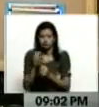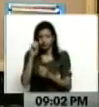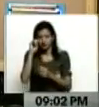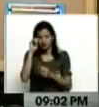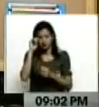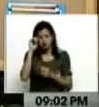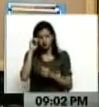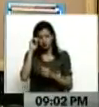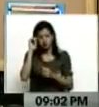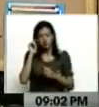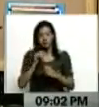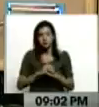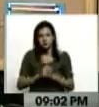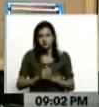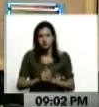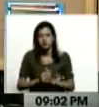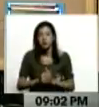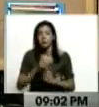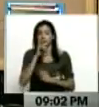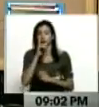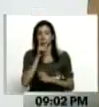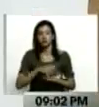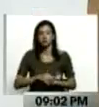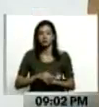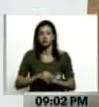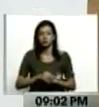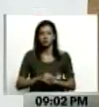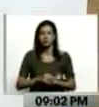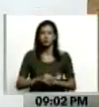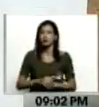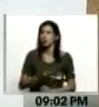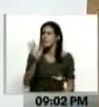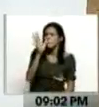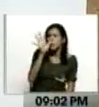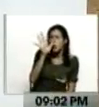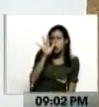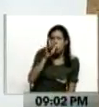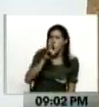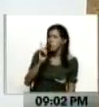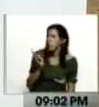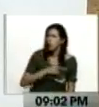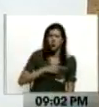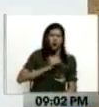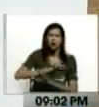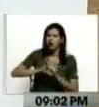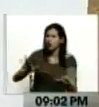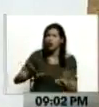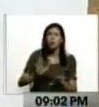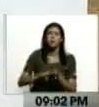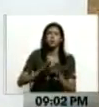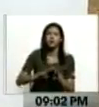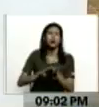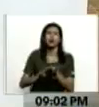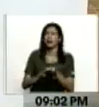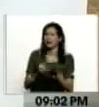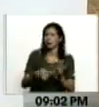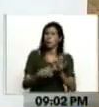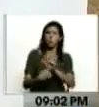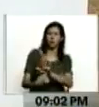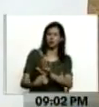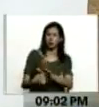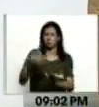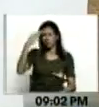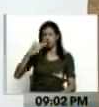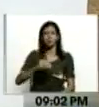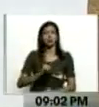corruptos insultan no maduro convertido en el me reír con su despliegue militar Y que para